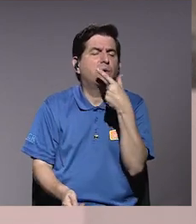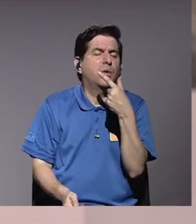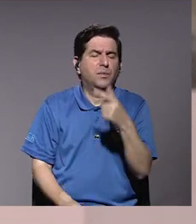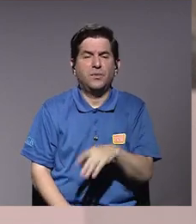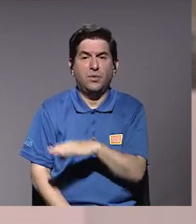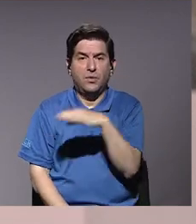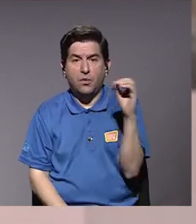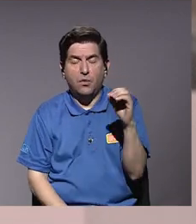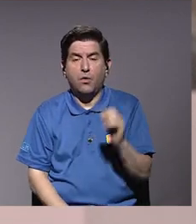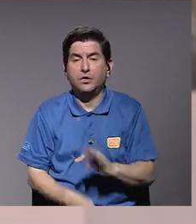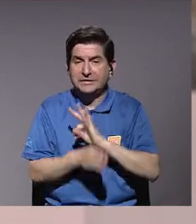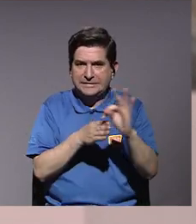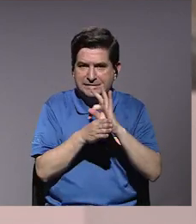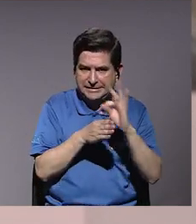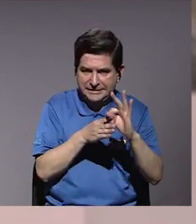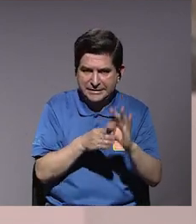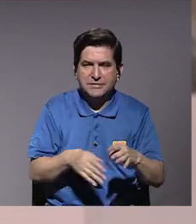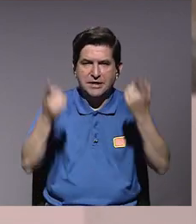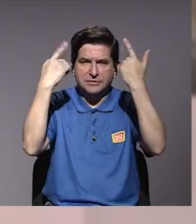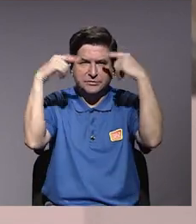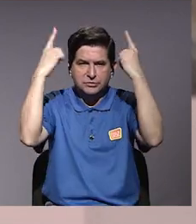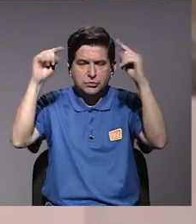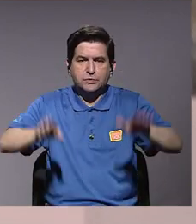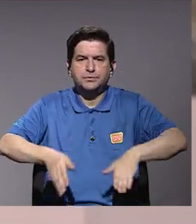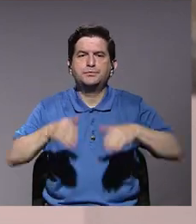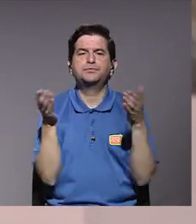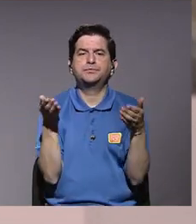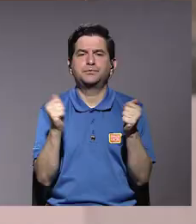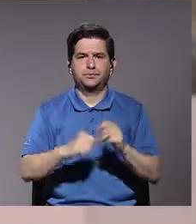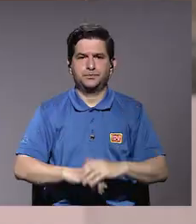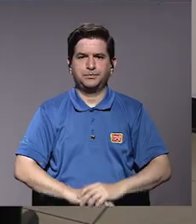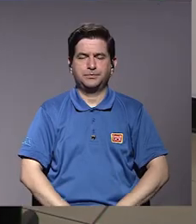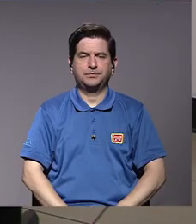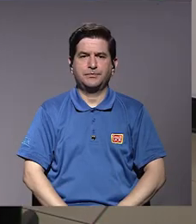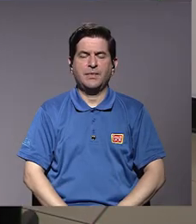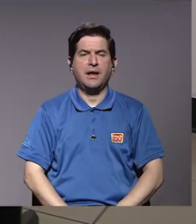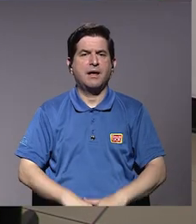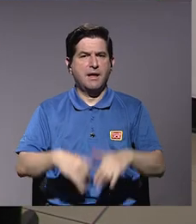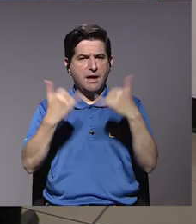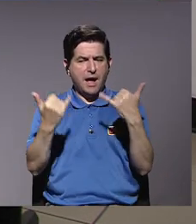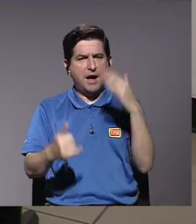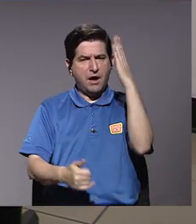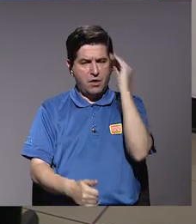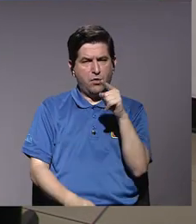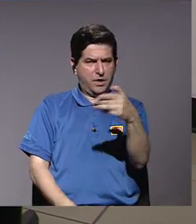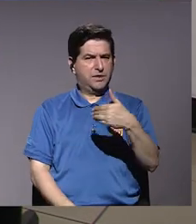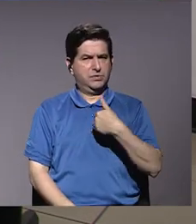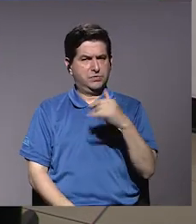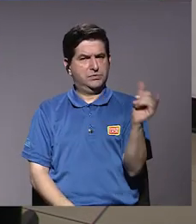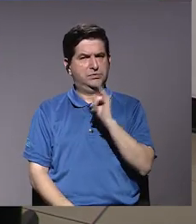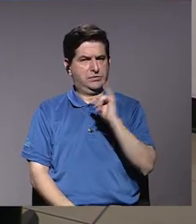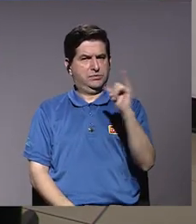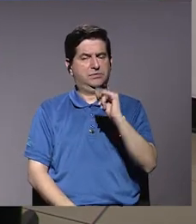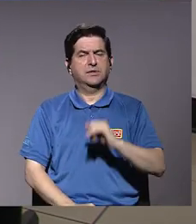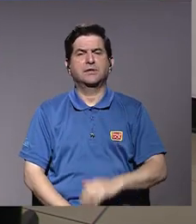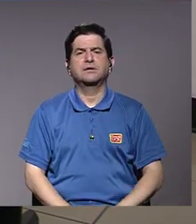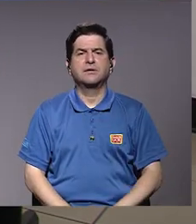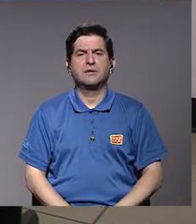tomar, cuál es el tratamiento para que sean efectivos. Y a ver, a través de la experiencia de ustedes